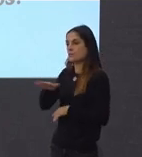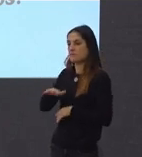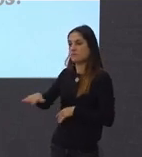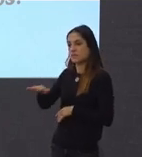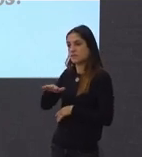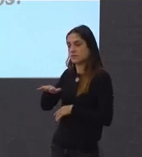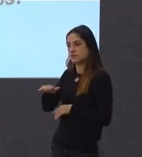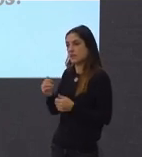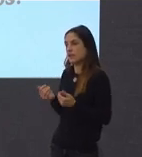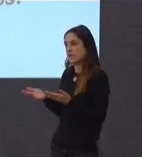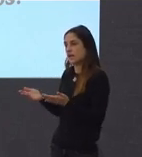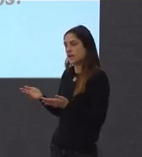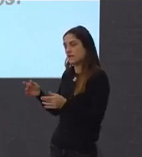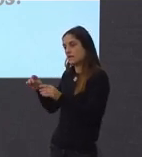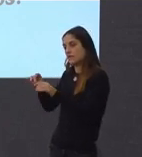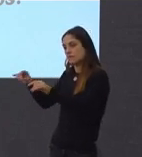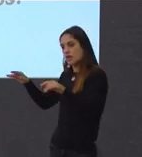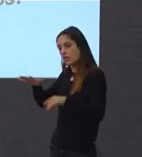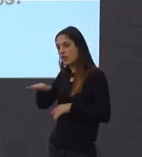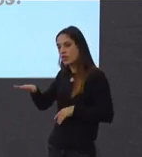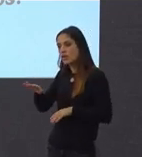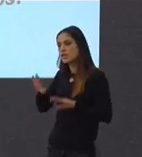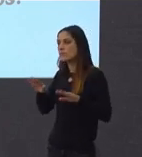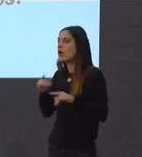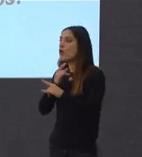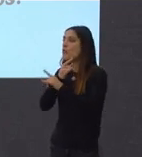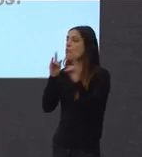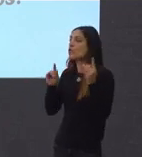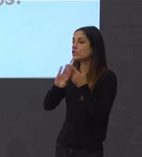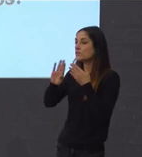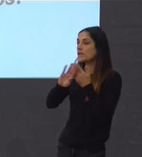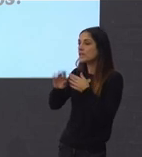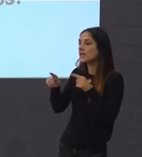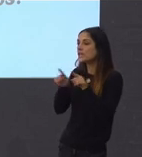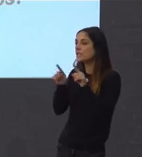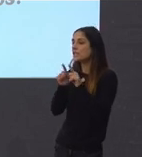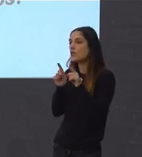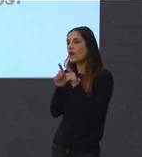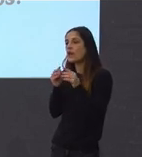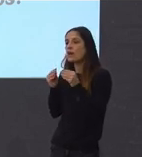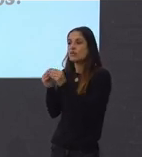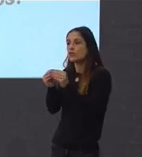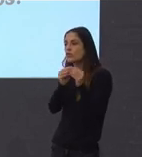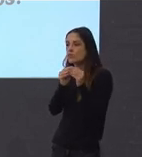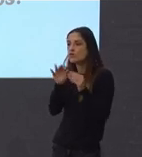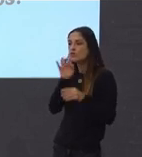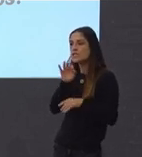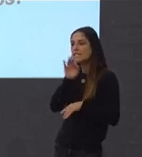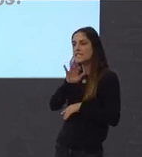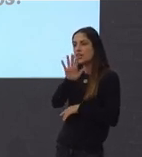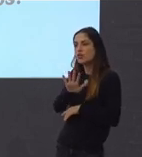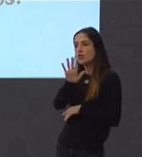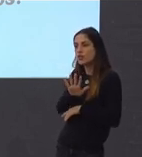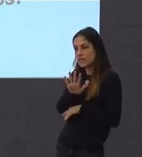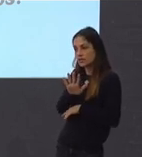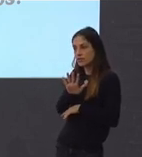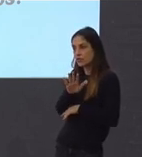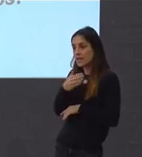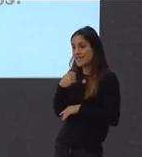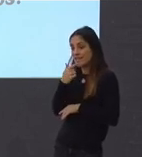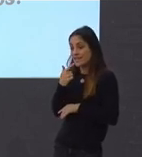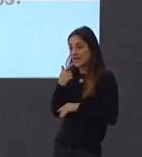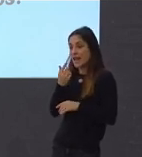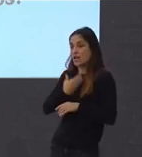como vos dicía antes, os montes veciñais en Mancomún son unha propiedade de tipo xermánico, é dicir, son do século V. E os concellos son unha creación